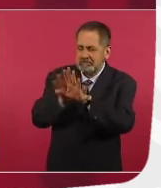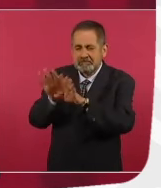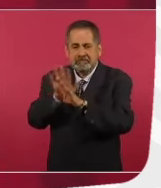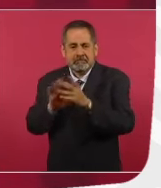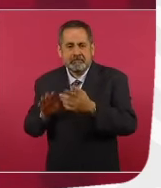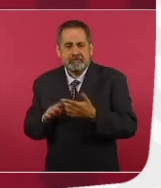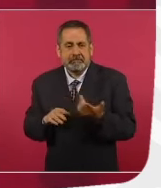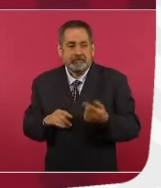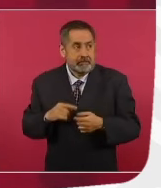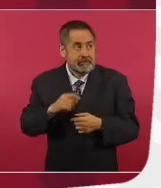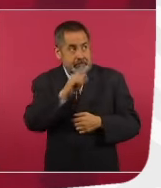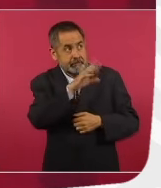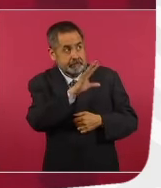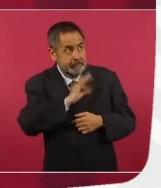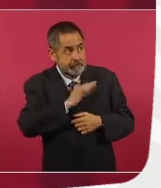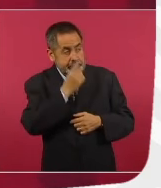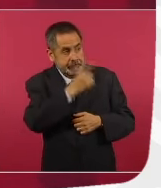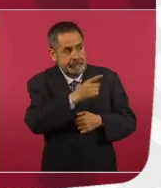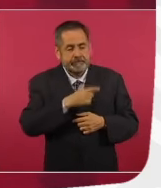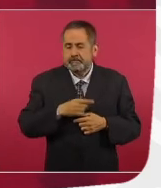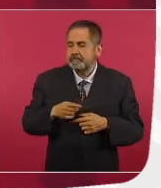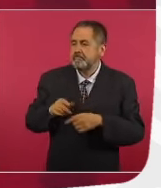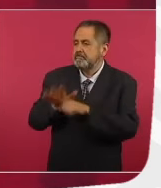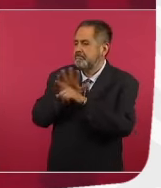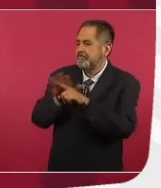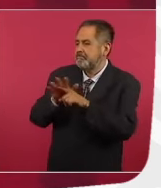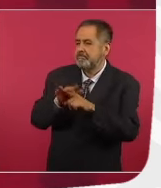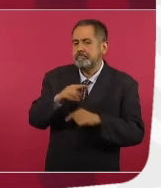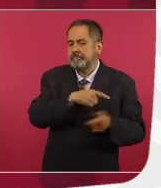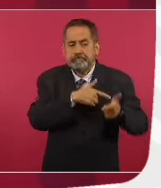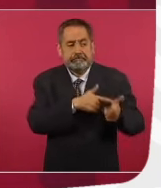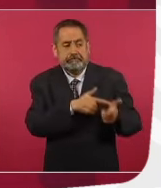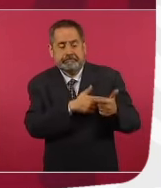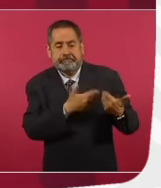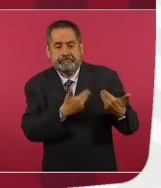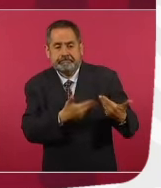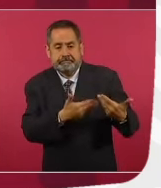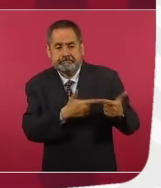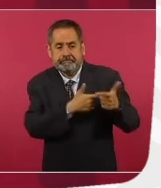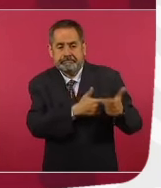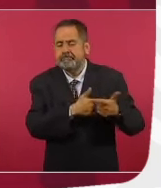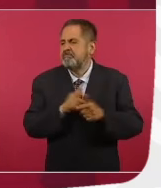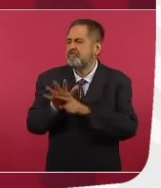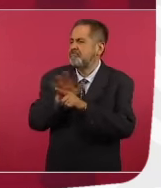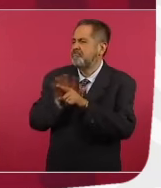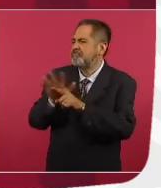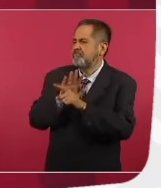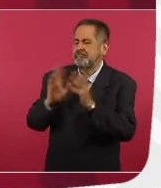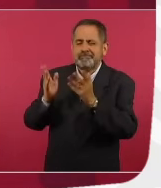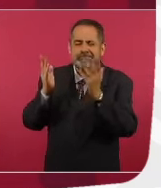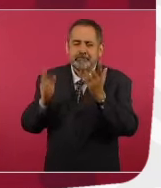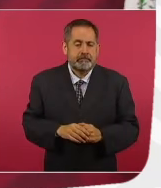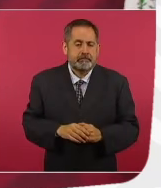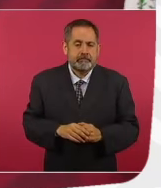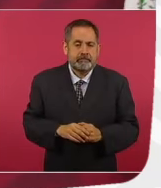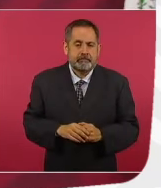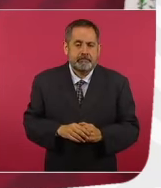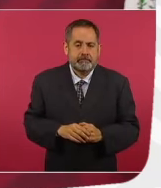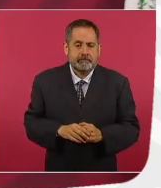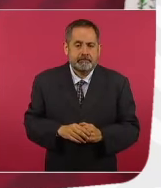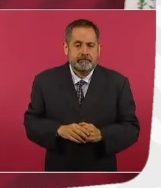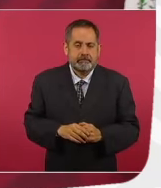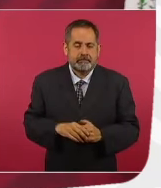reproducir el régimen de corrupción de injusticias de privilegios es lo mismo